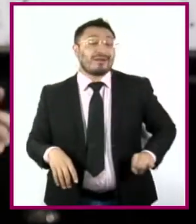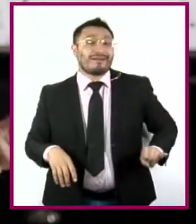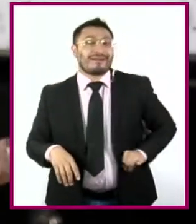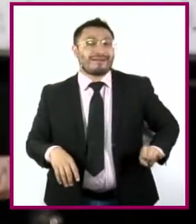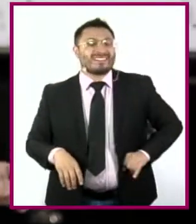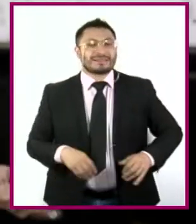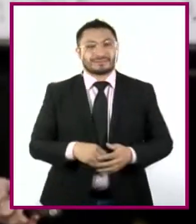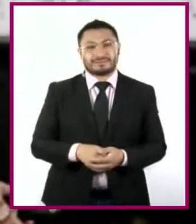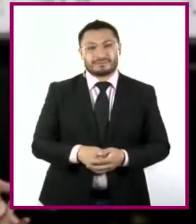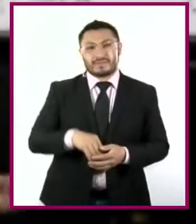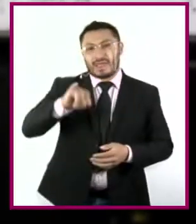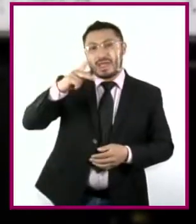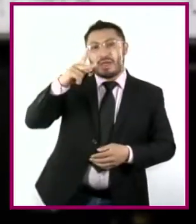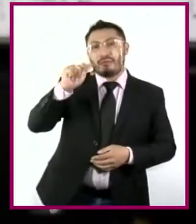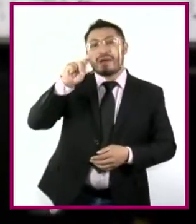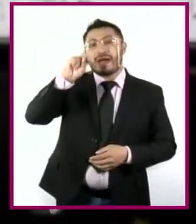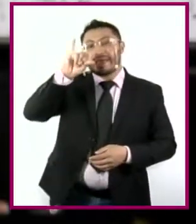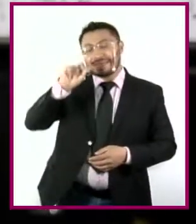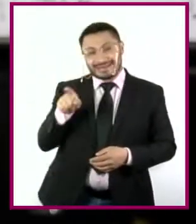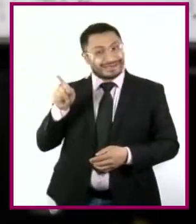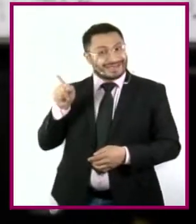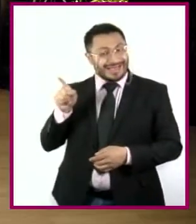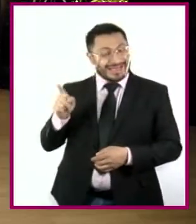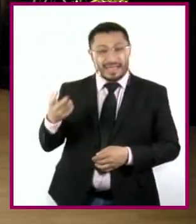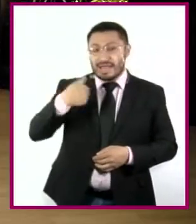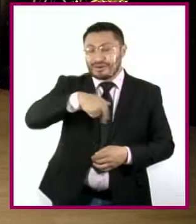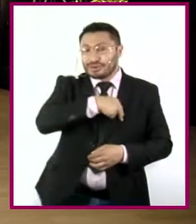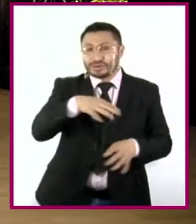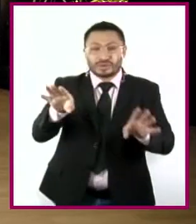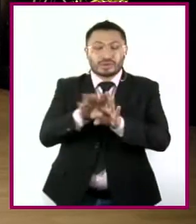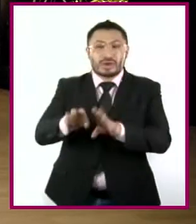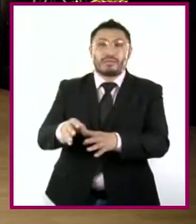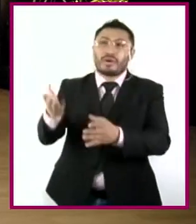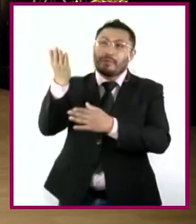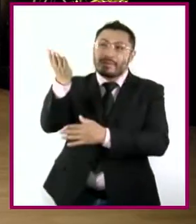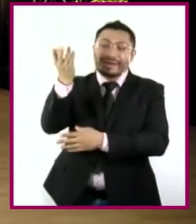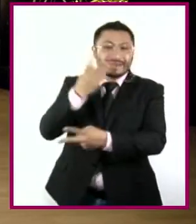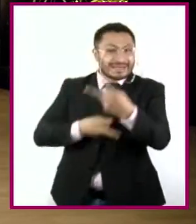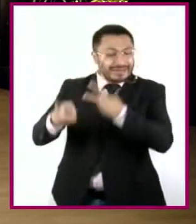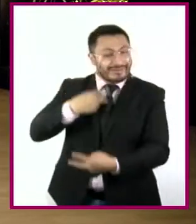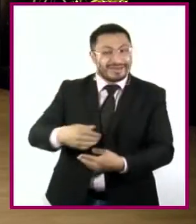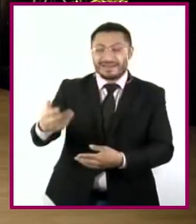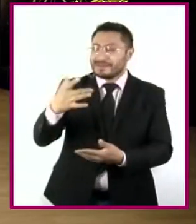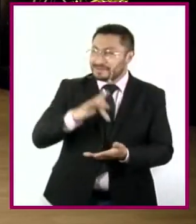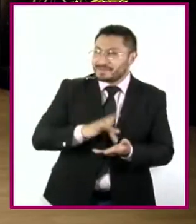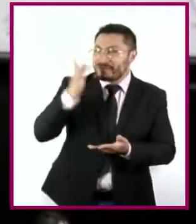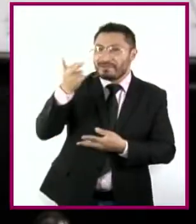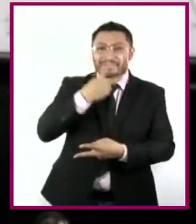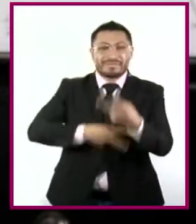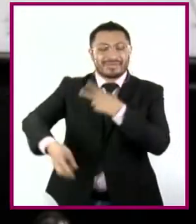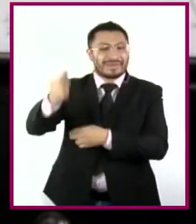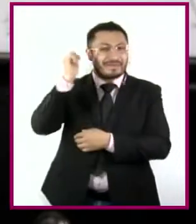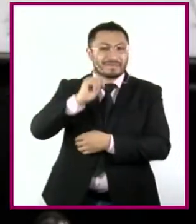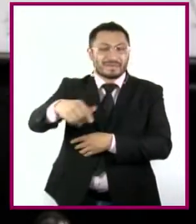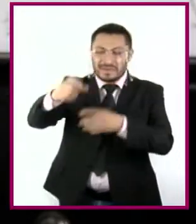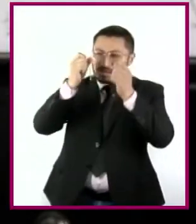Ernesto, es Hipatia, ¿te das cuenta? Nosotros la invocamos. ¡Qué honor tenerte con nosotros! Siempre te he admirado.